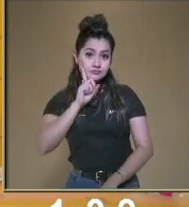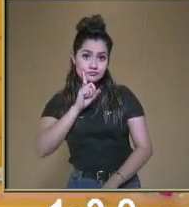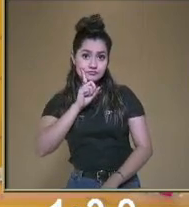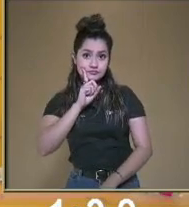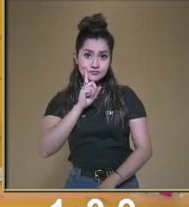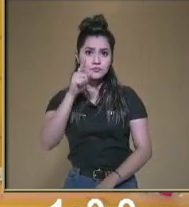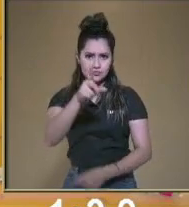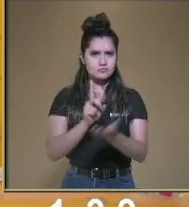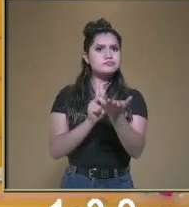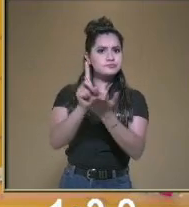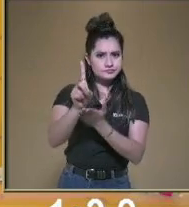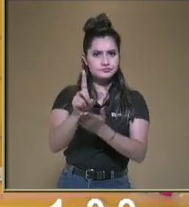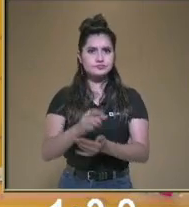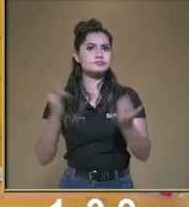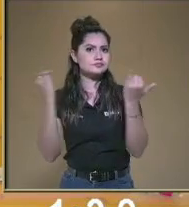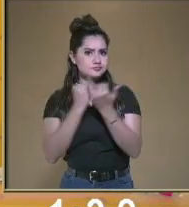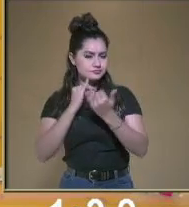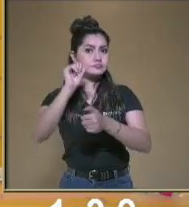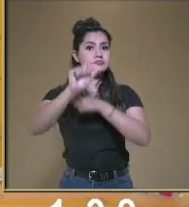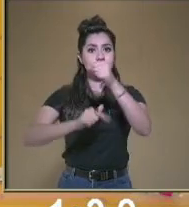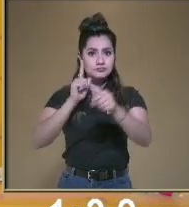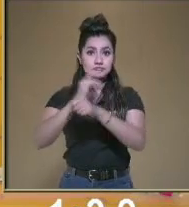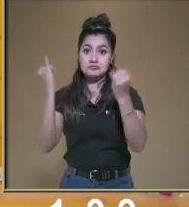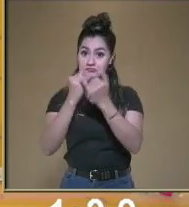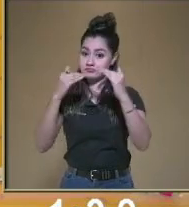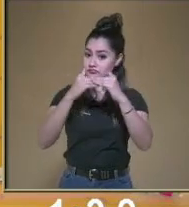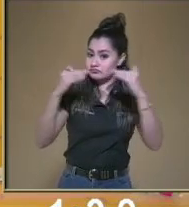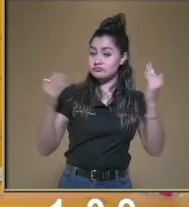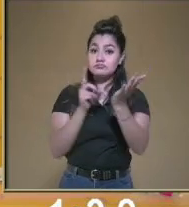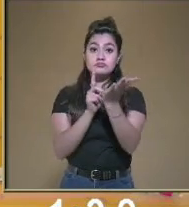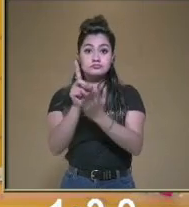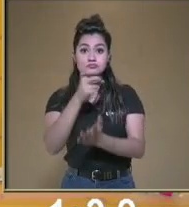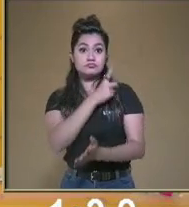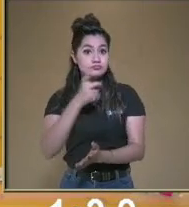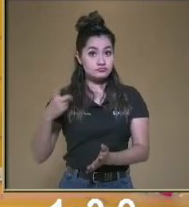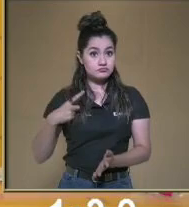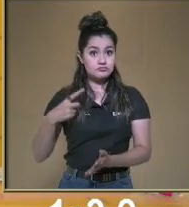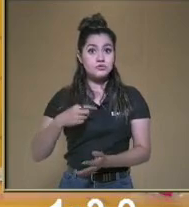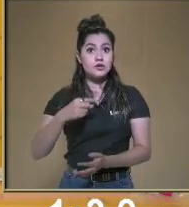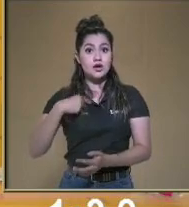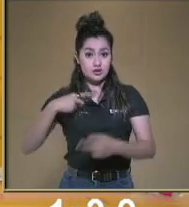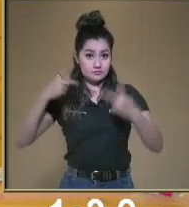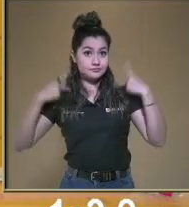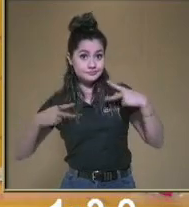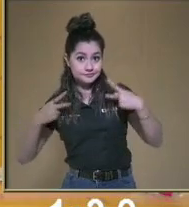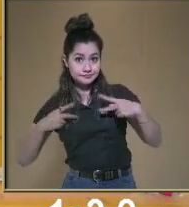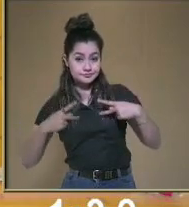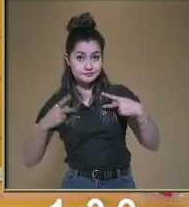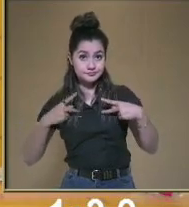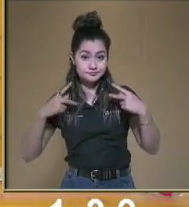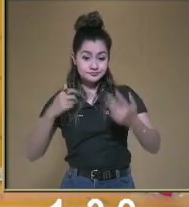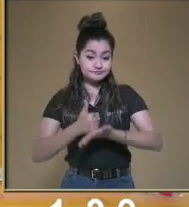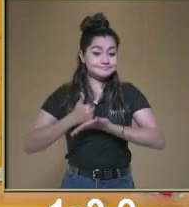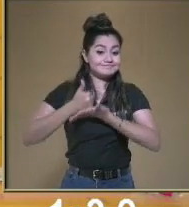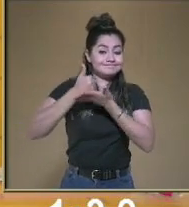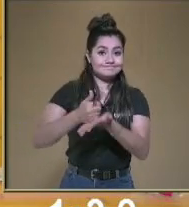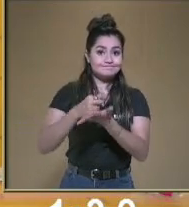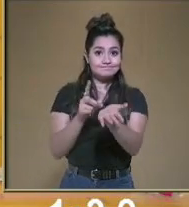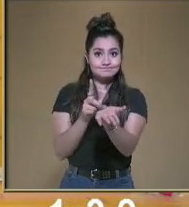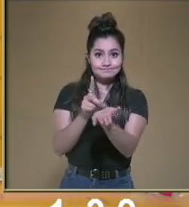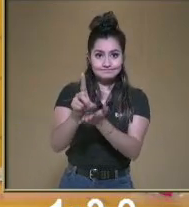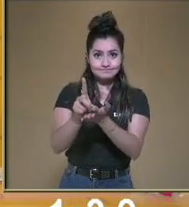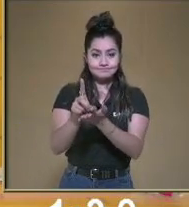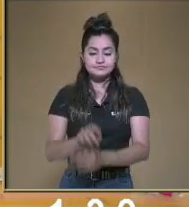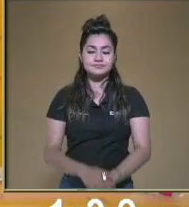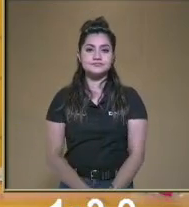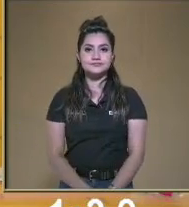tienen derechos. Al igual los animales tienen derechos y es deber y tarea de nosotros hacer valer estas leyes para que no los